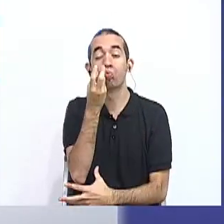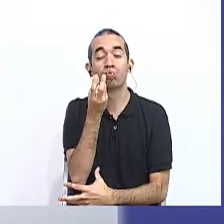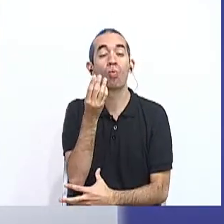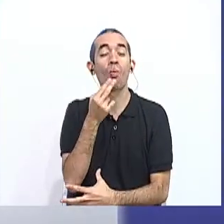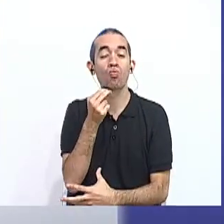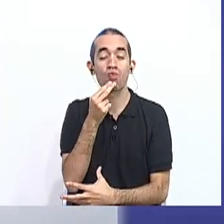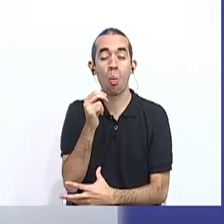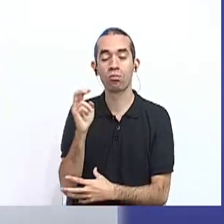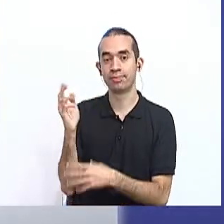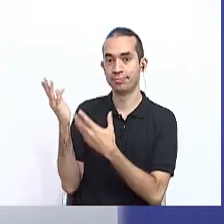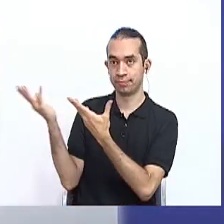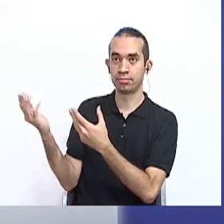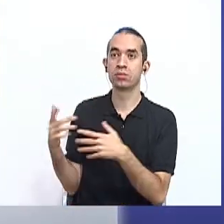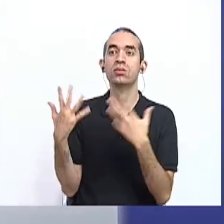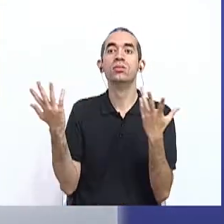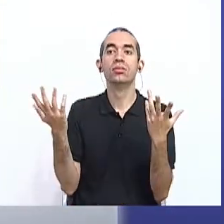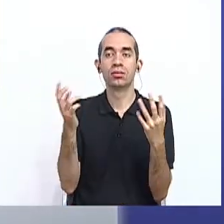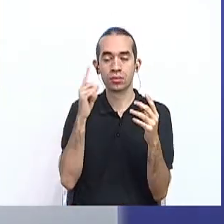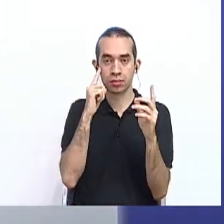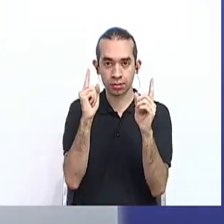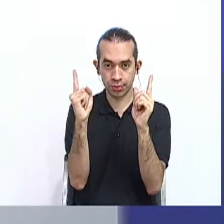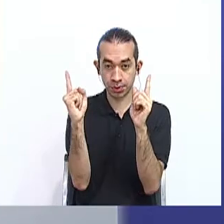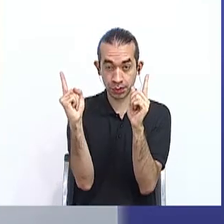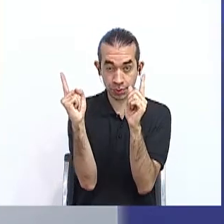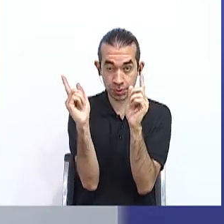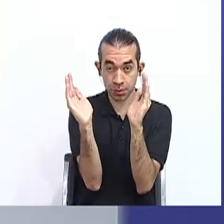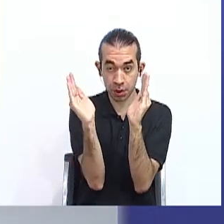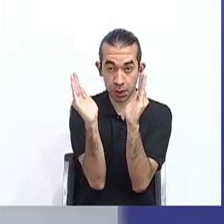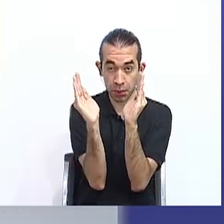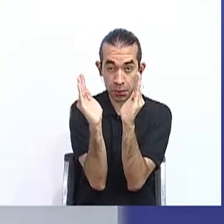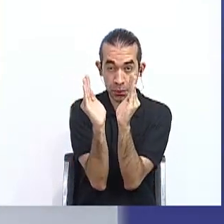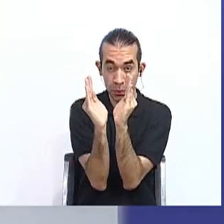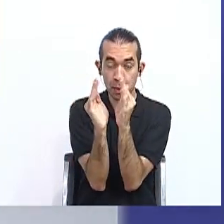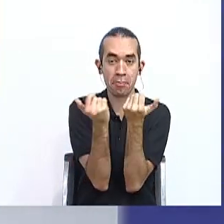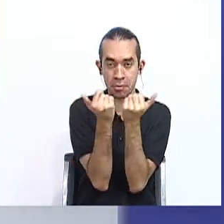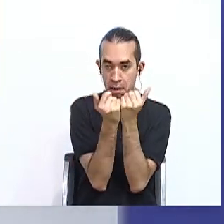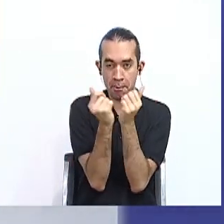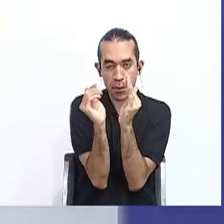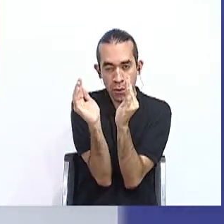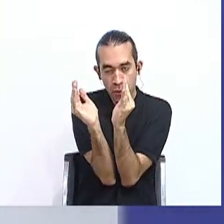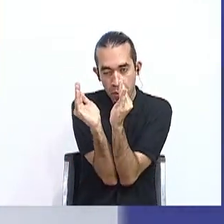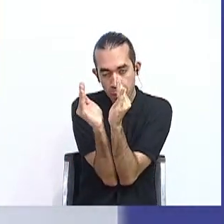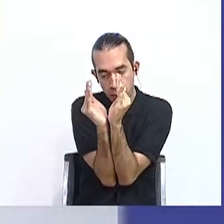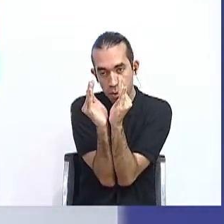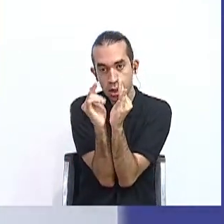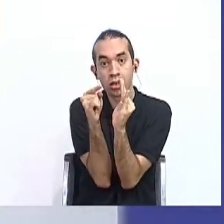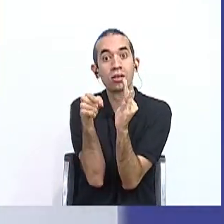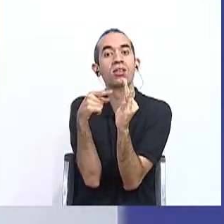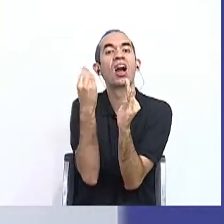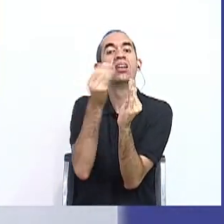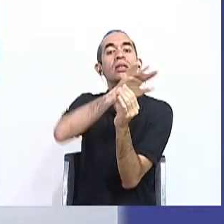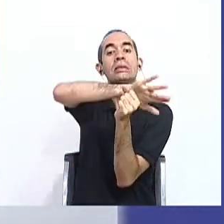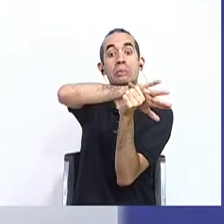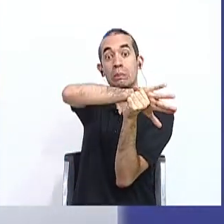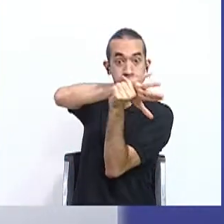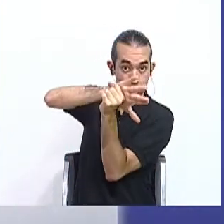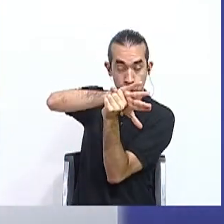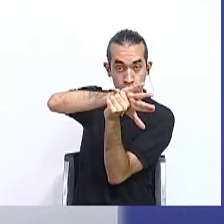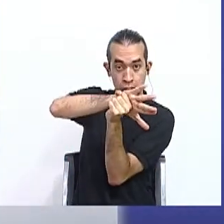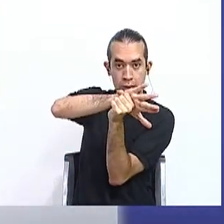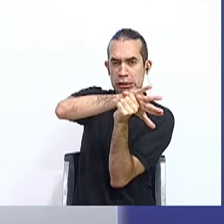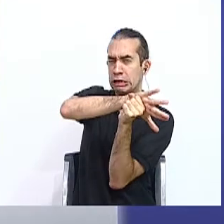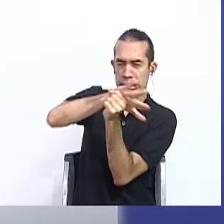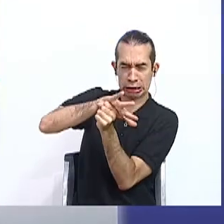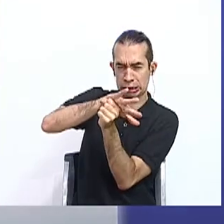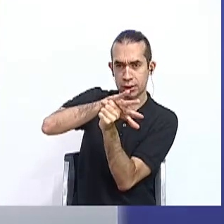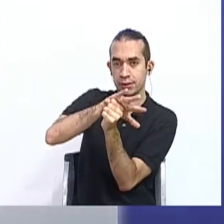disminuye el volumen del aire que está dentro de la jeringa, ¿verdad? Y cómo la presión al aumentar